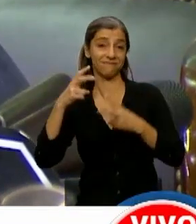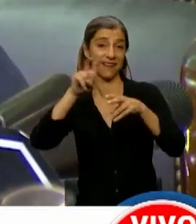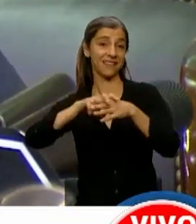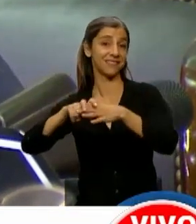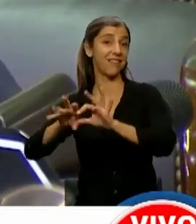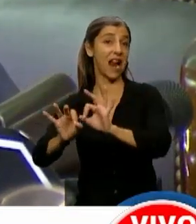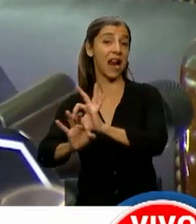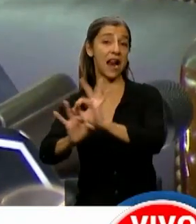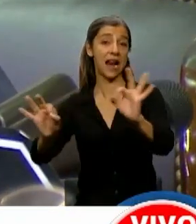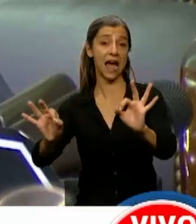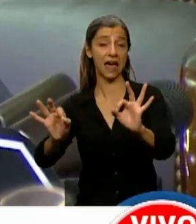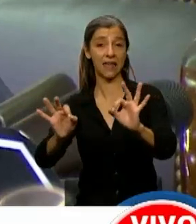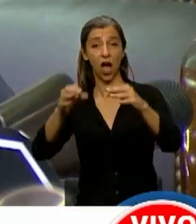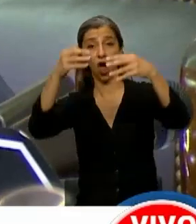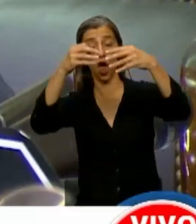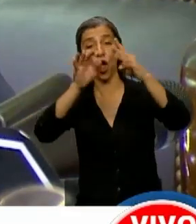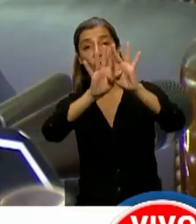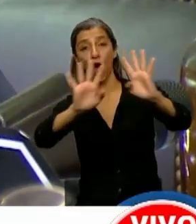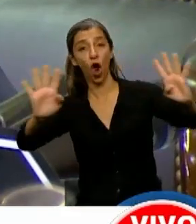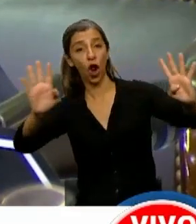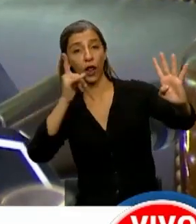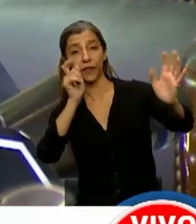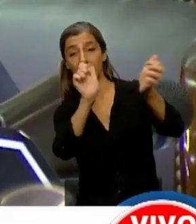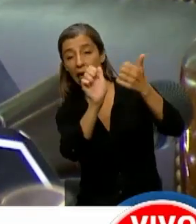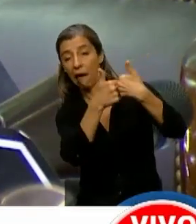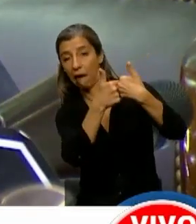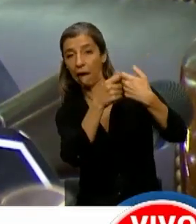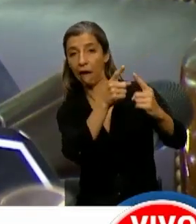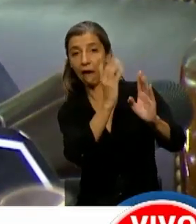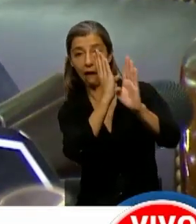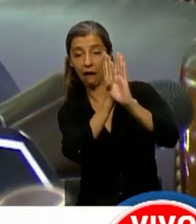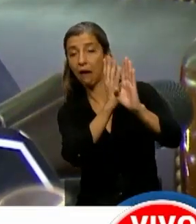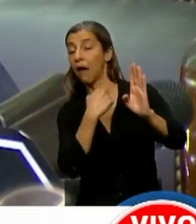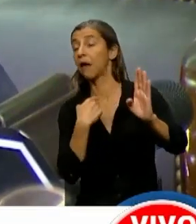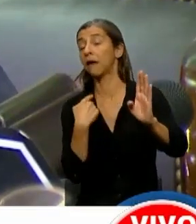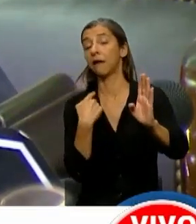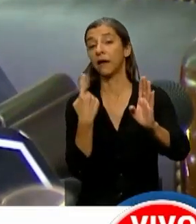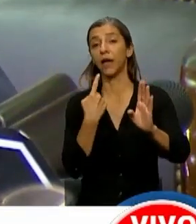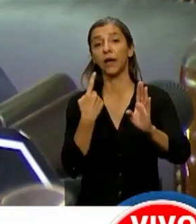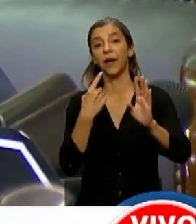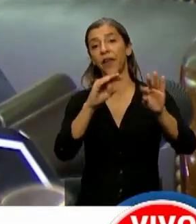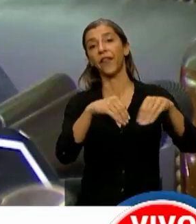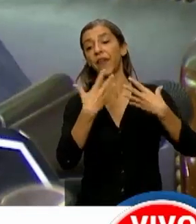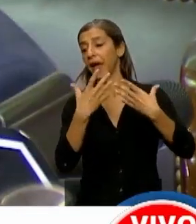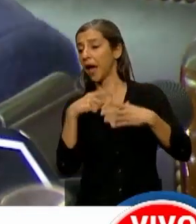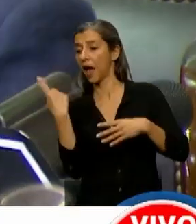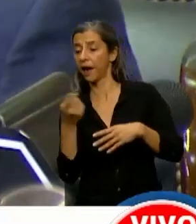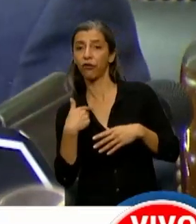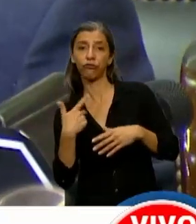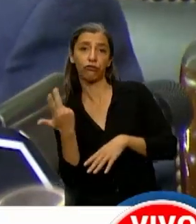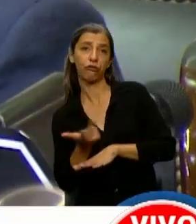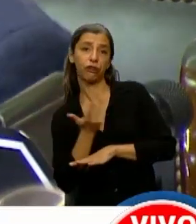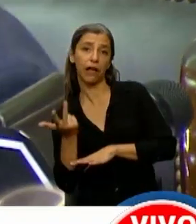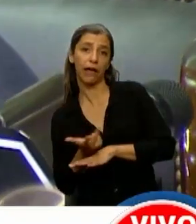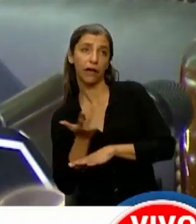se escondieron atrás de la cortina y nos dejaron a nosotros casi 3 horas esperándole para que ellos entren. Claro,